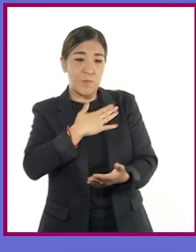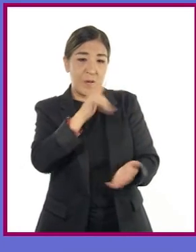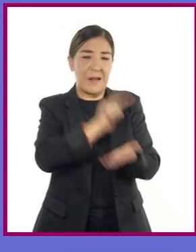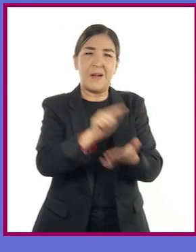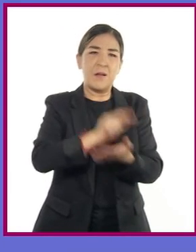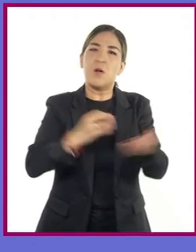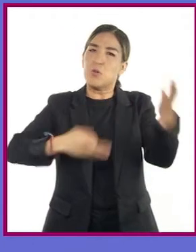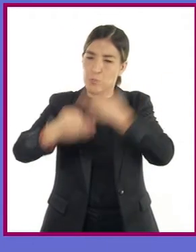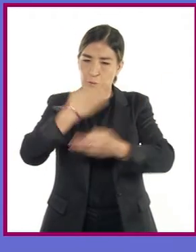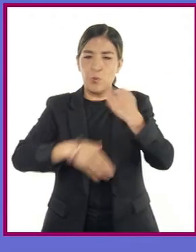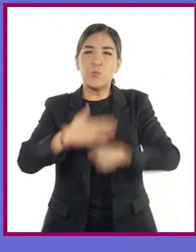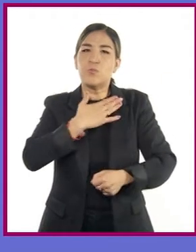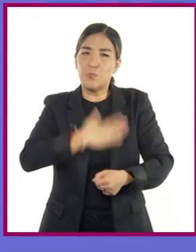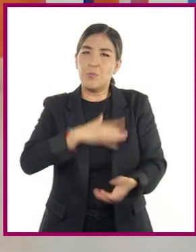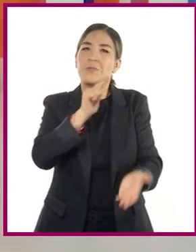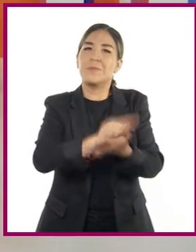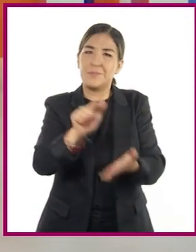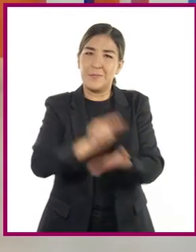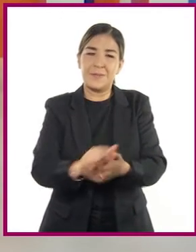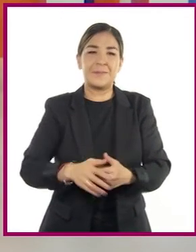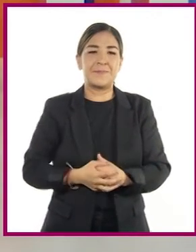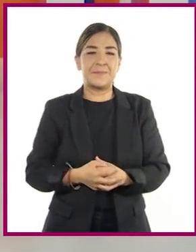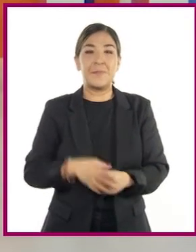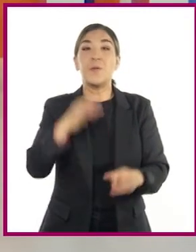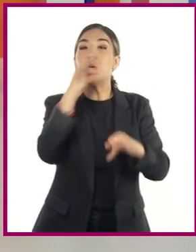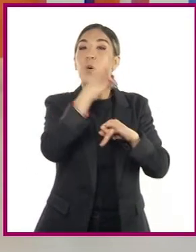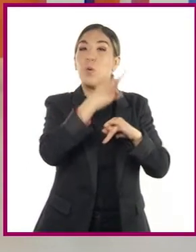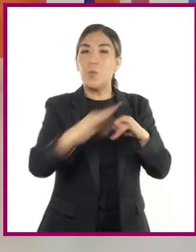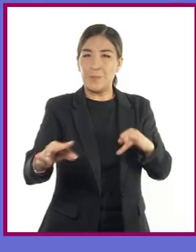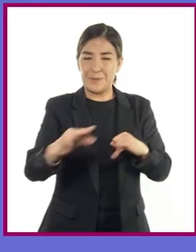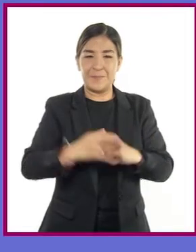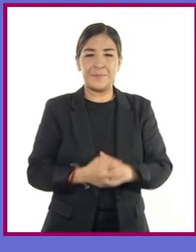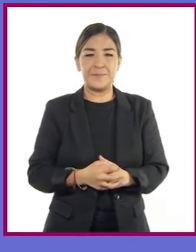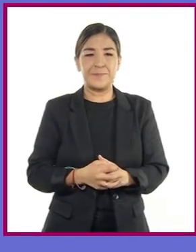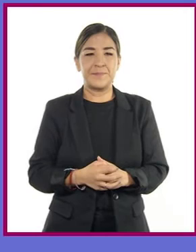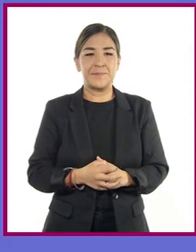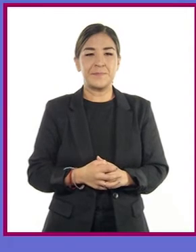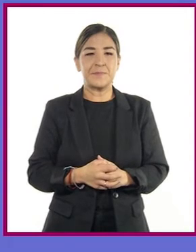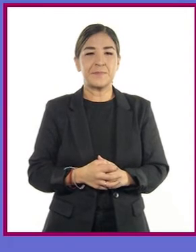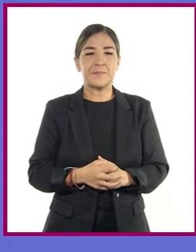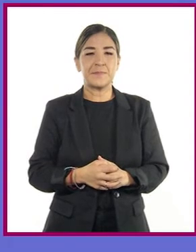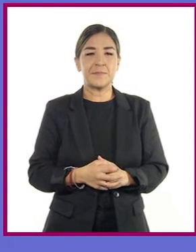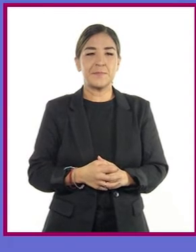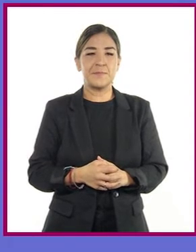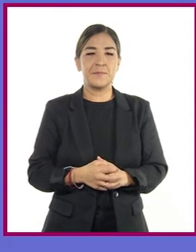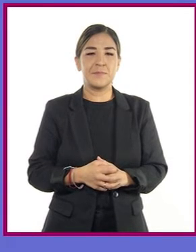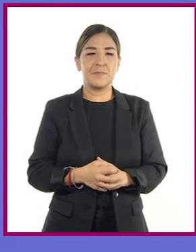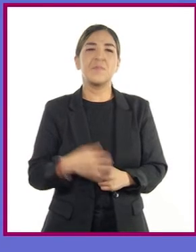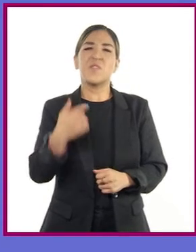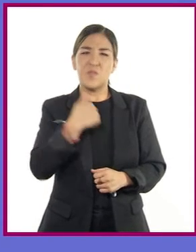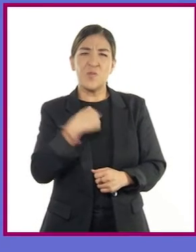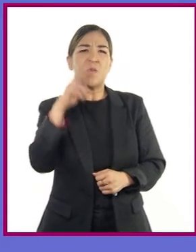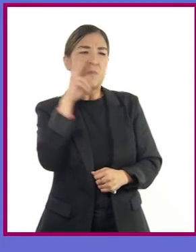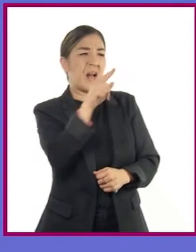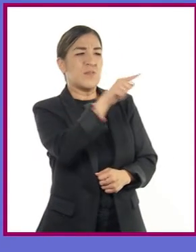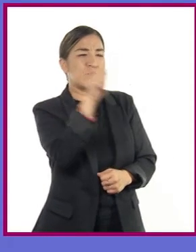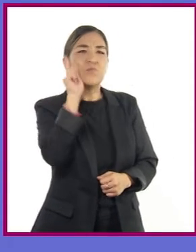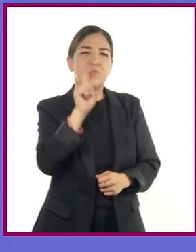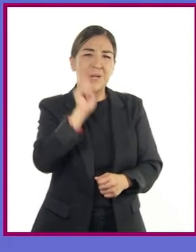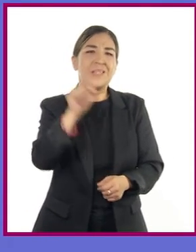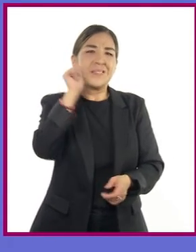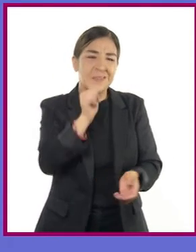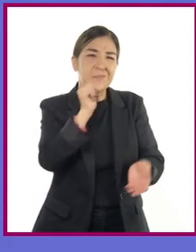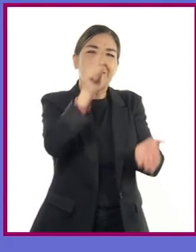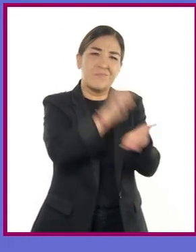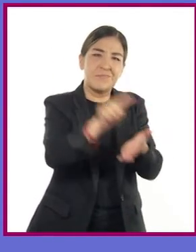todos, entonces yo no levanto. Y por último. Yo sí veo que ella se queda recogiendo y